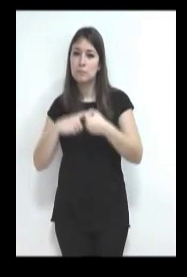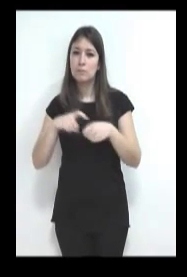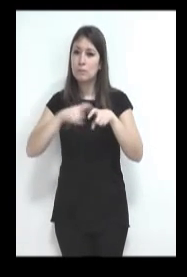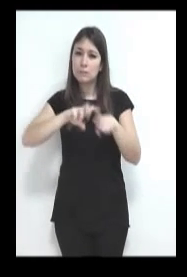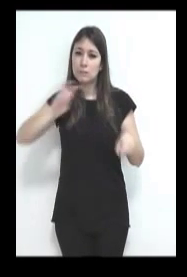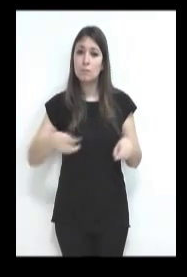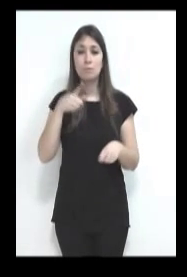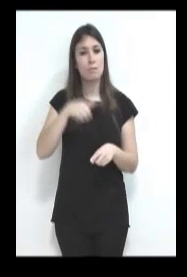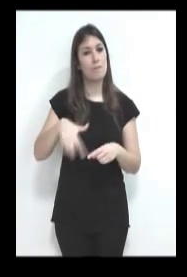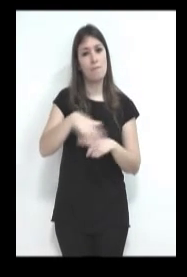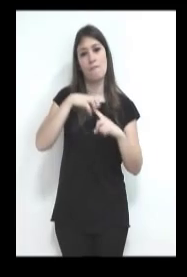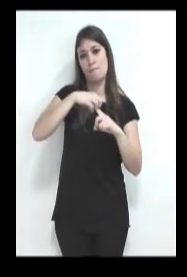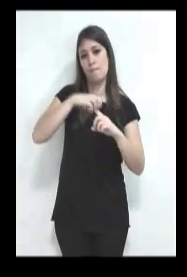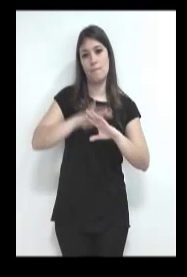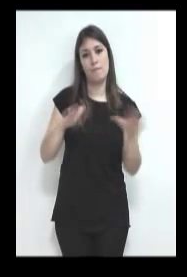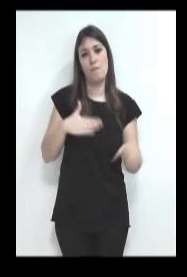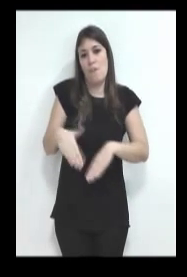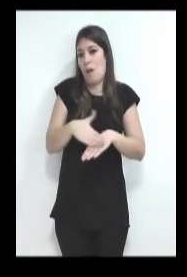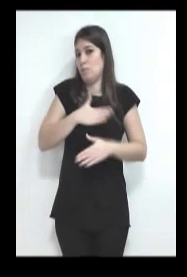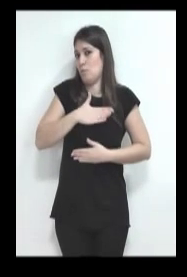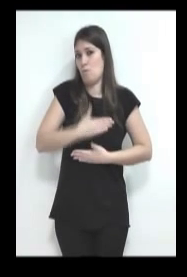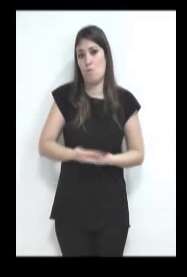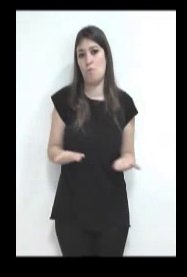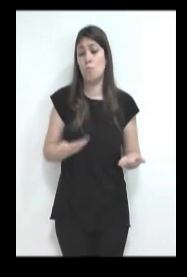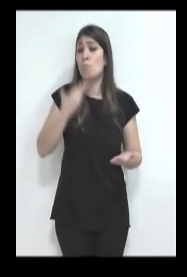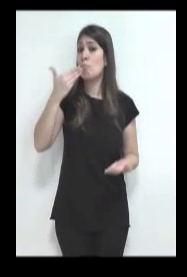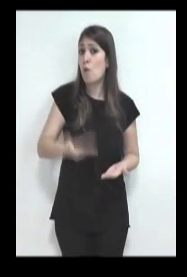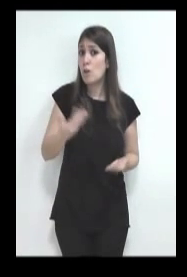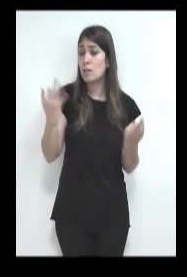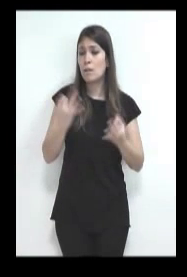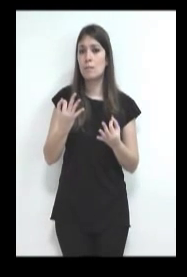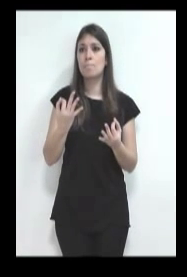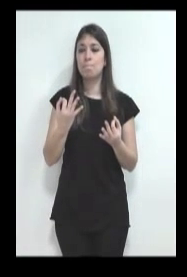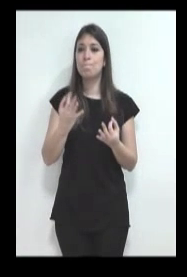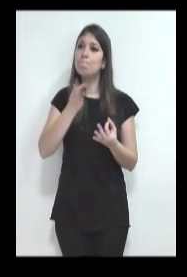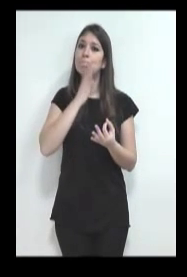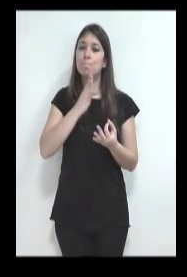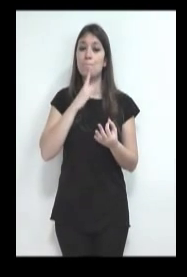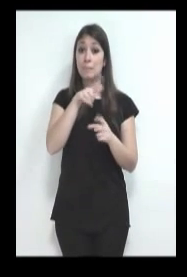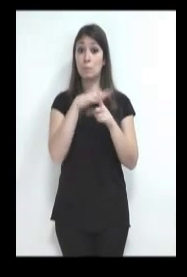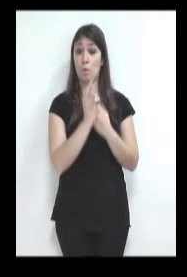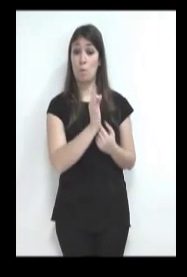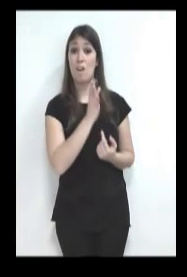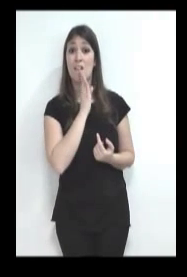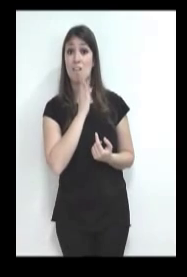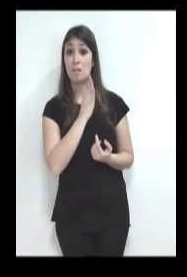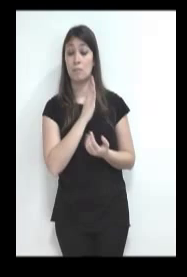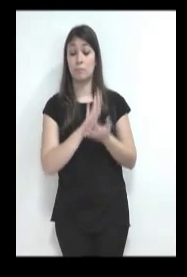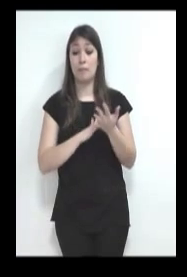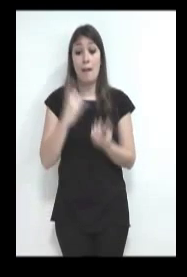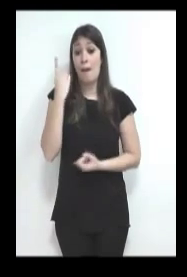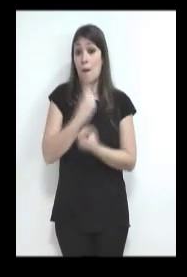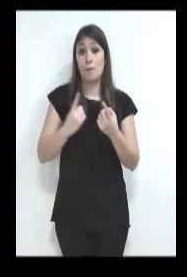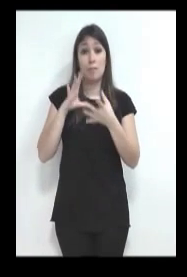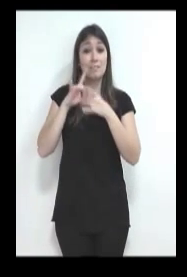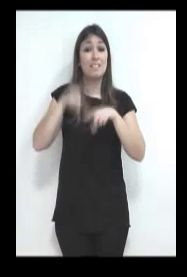concepto básico en ese sentido. Y es importante pues que superar esas situaciones, ¿no?, que muchas veces tienen que